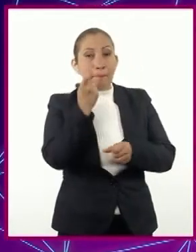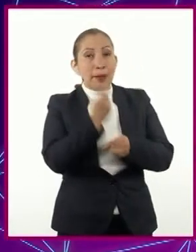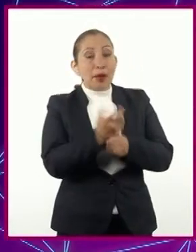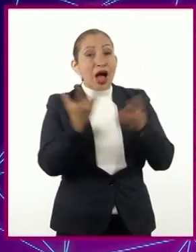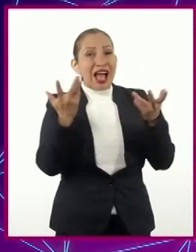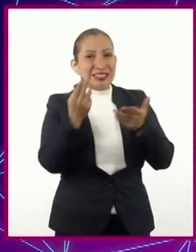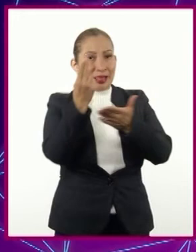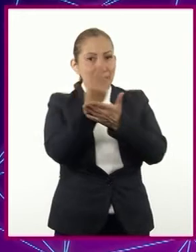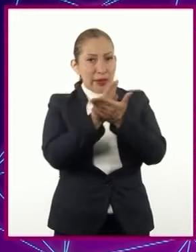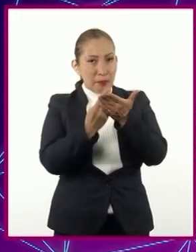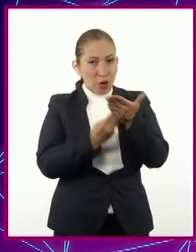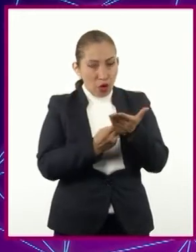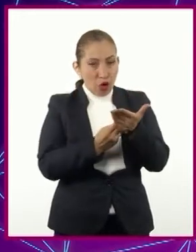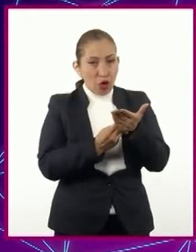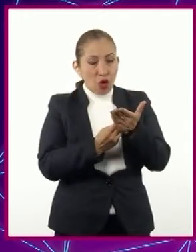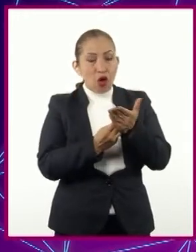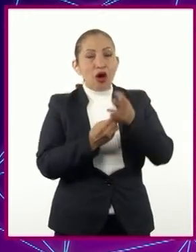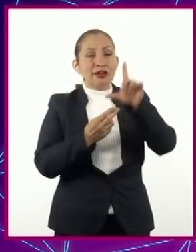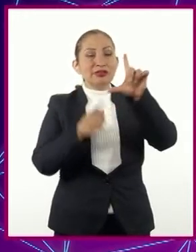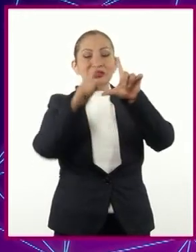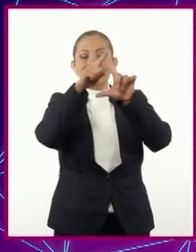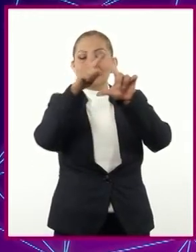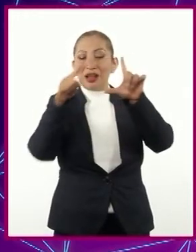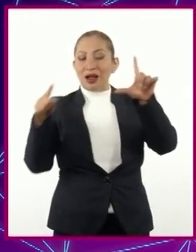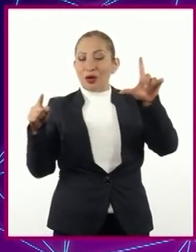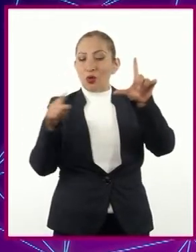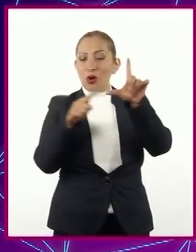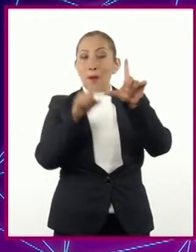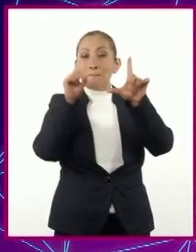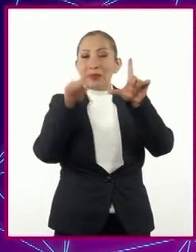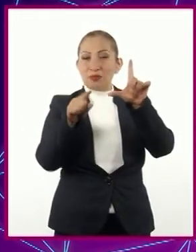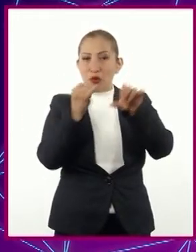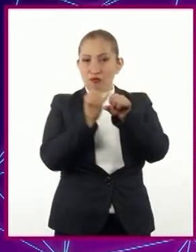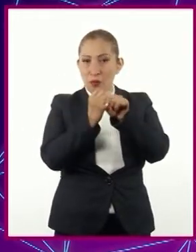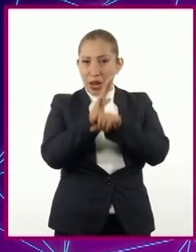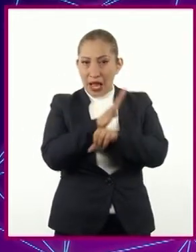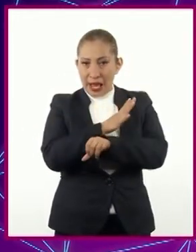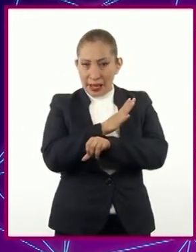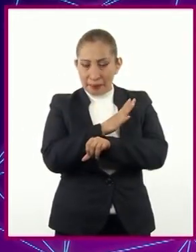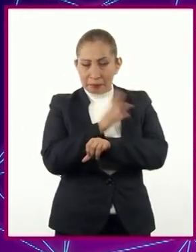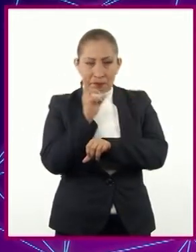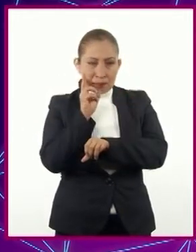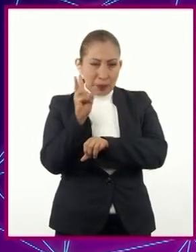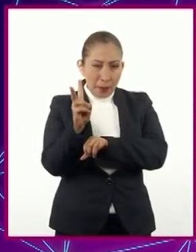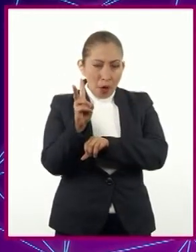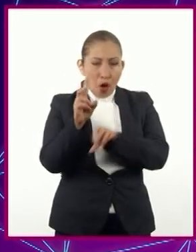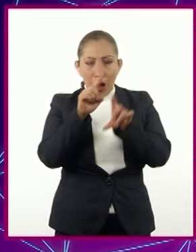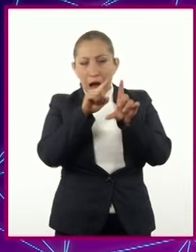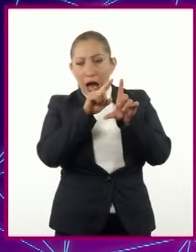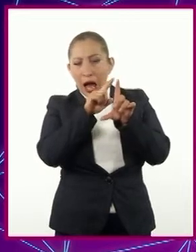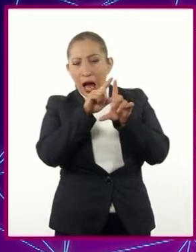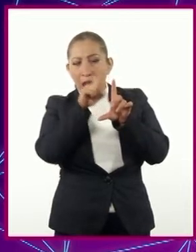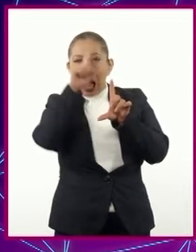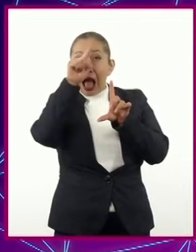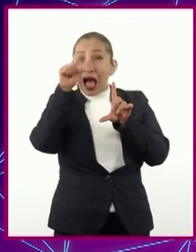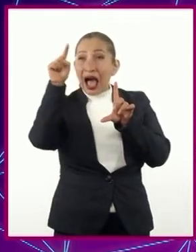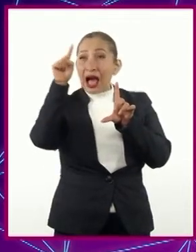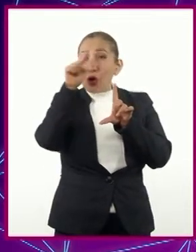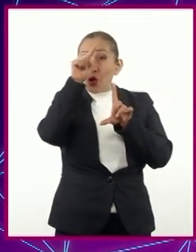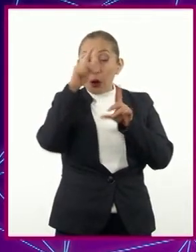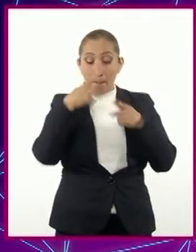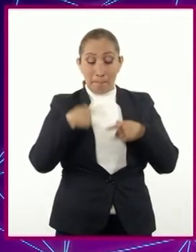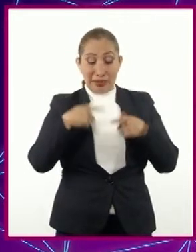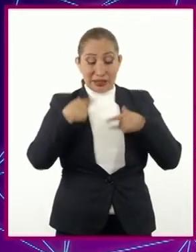realiza el dibujo del triángulo rectángulo con los datos que se conocen. Consideremos que el ángulo de depresión significa que